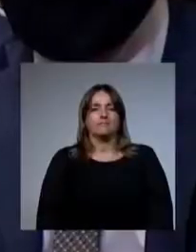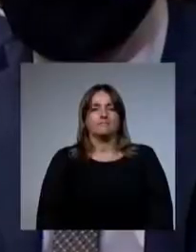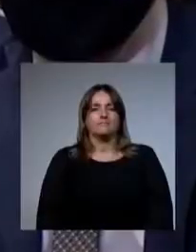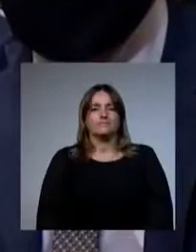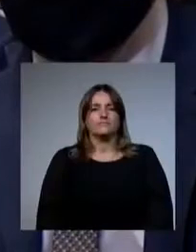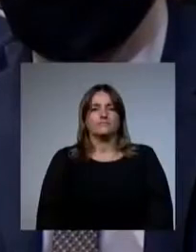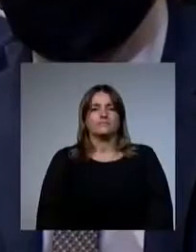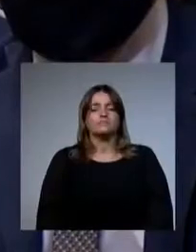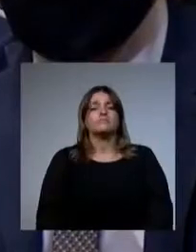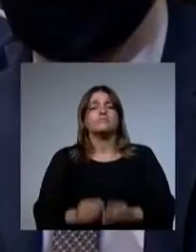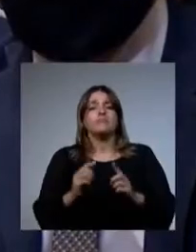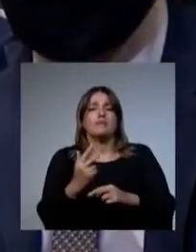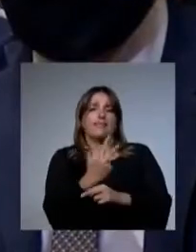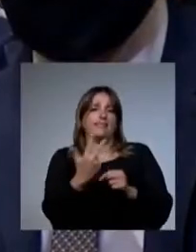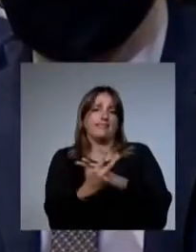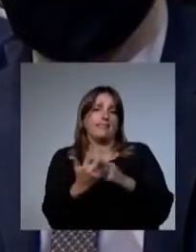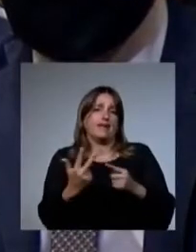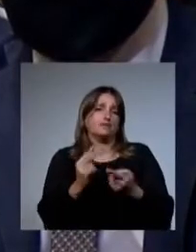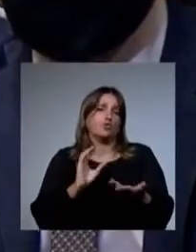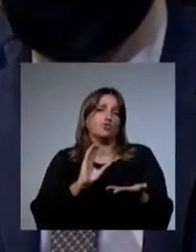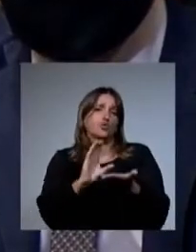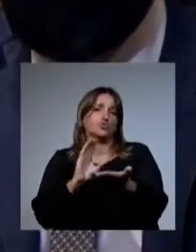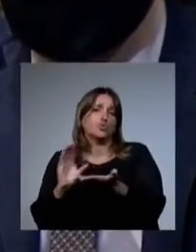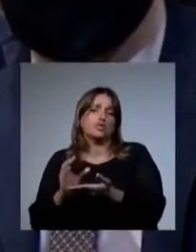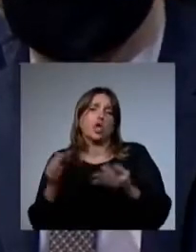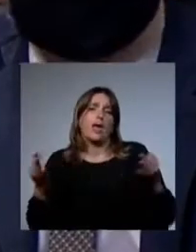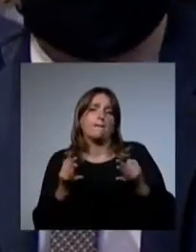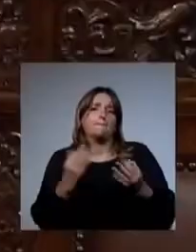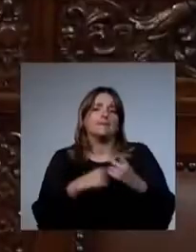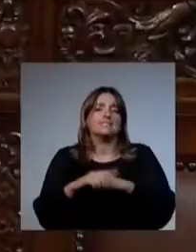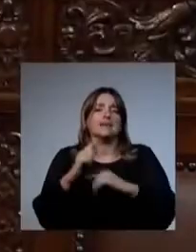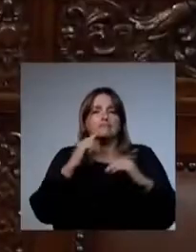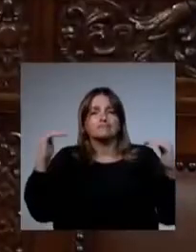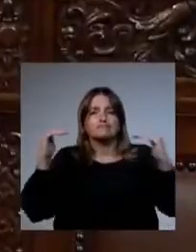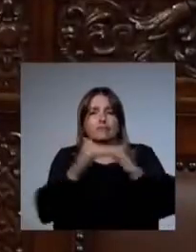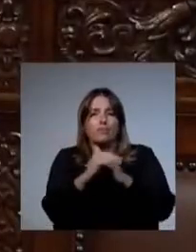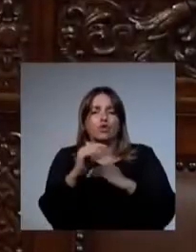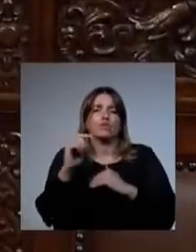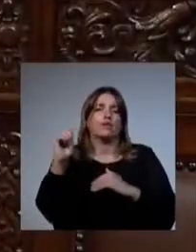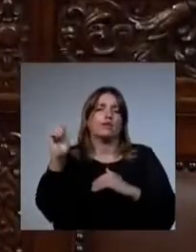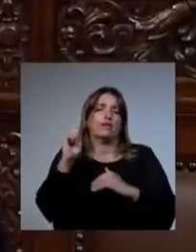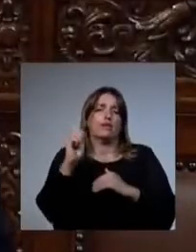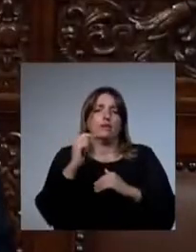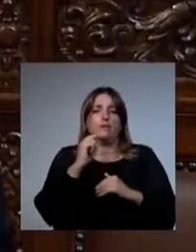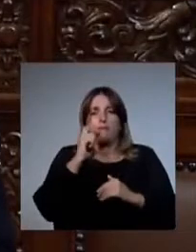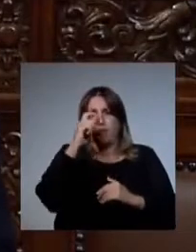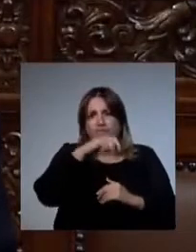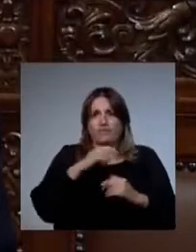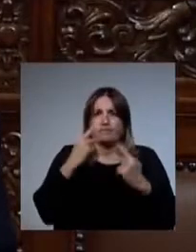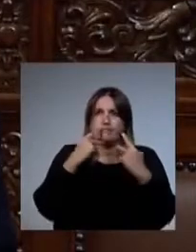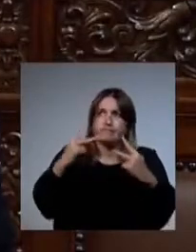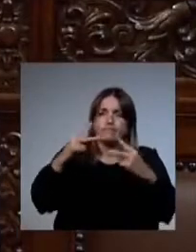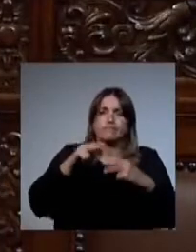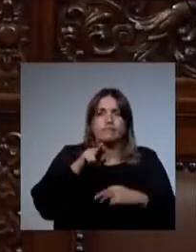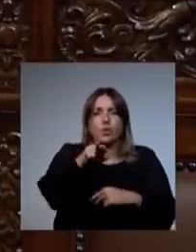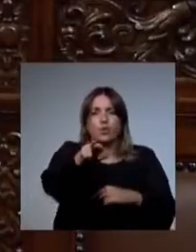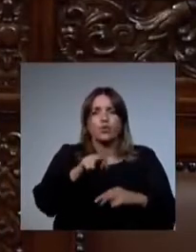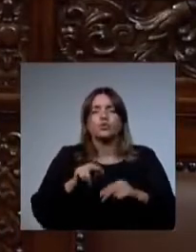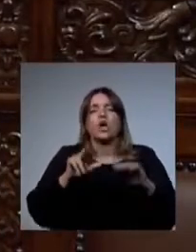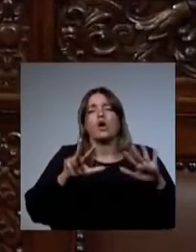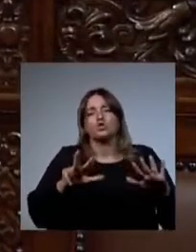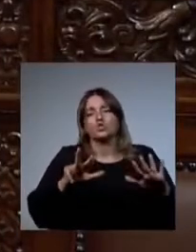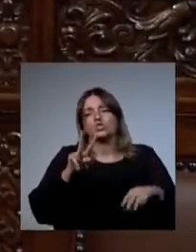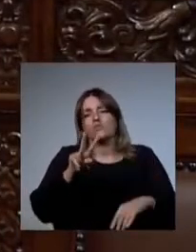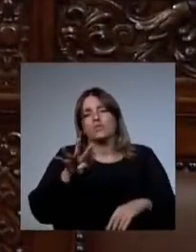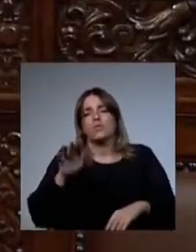Se definieron 3 subsidios extraordinarios para el transporte público interdepartamental y suburbano, llegando a más de 824